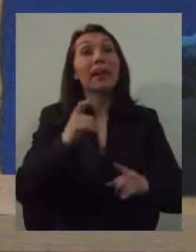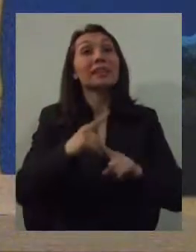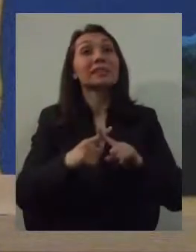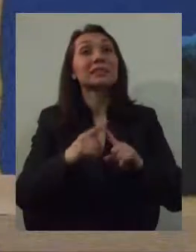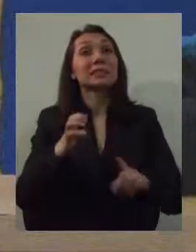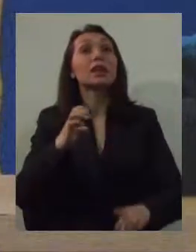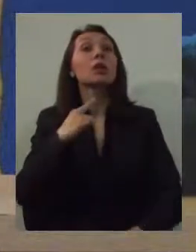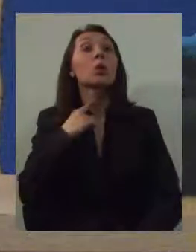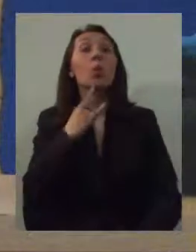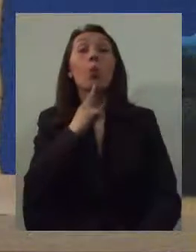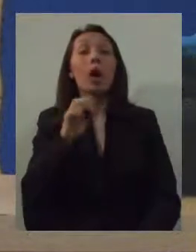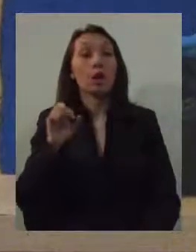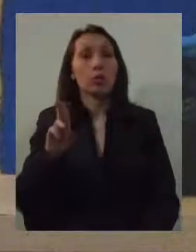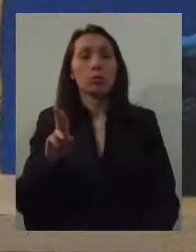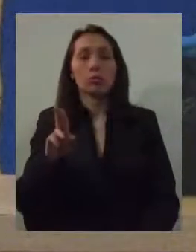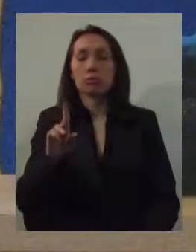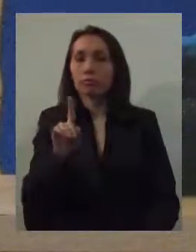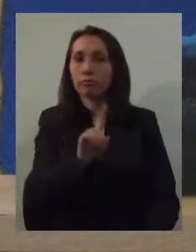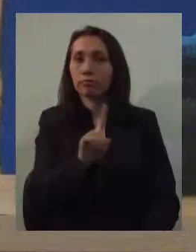exequatur no es